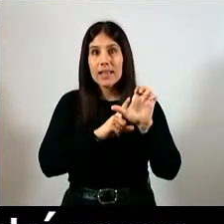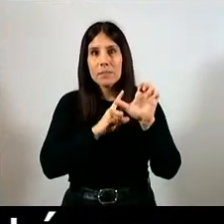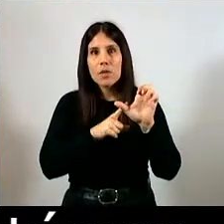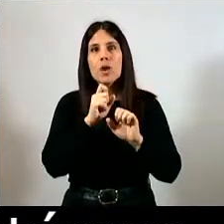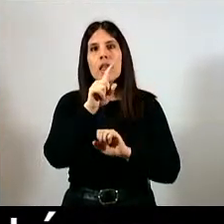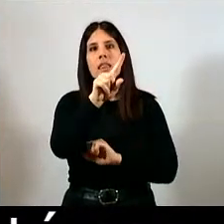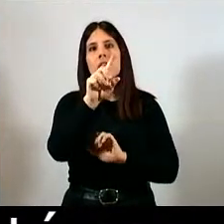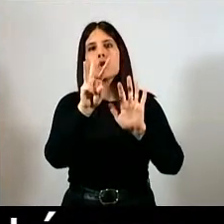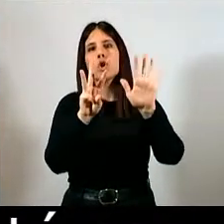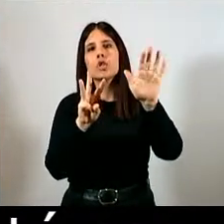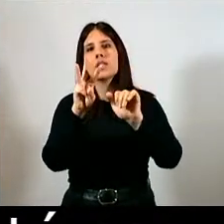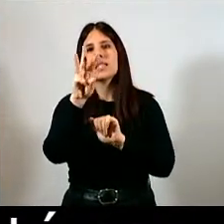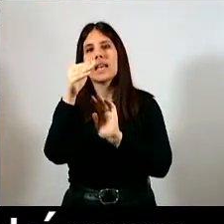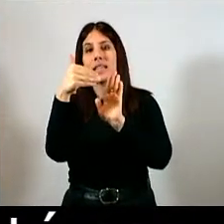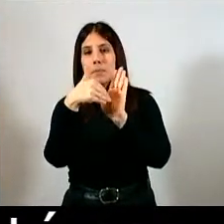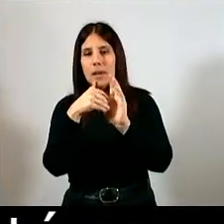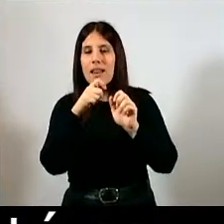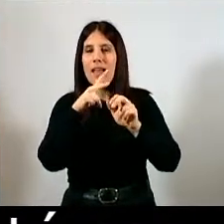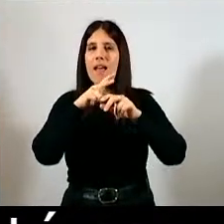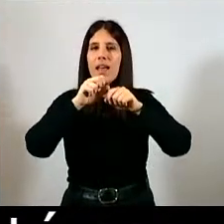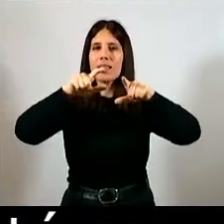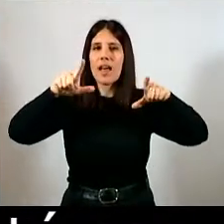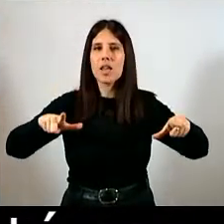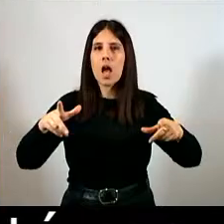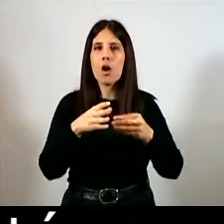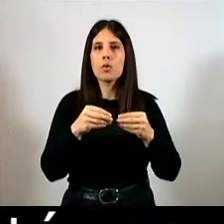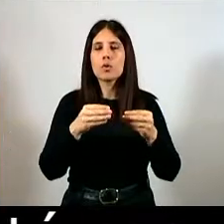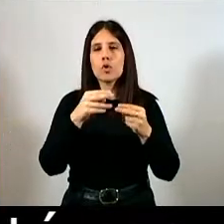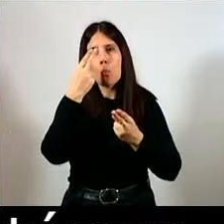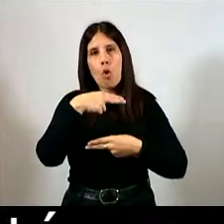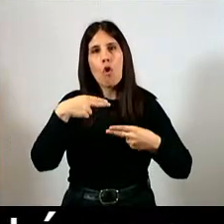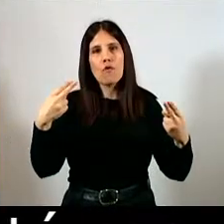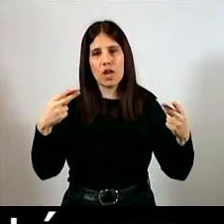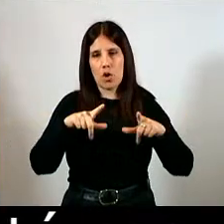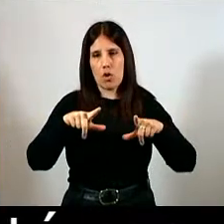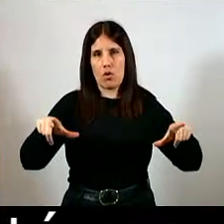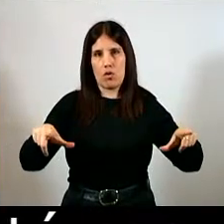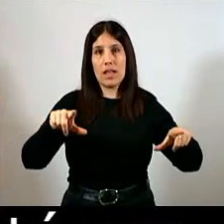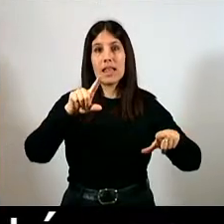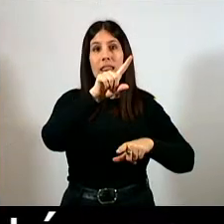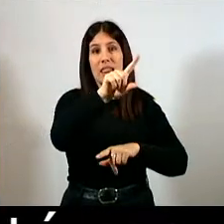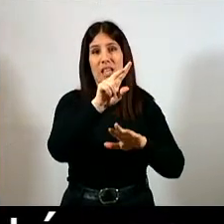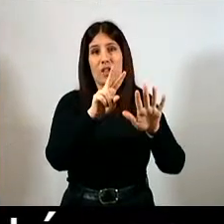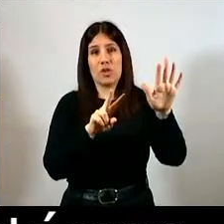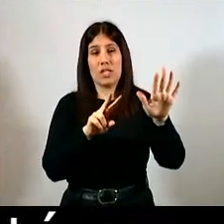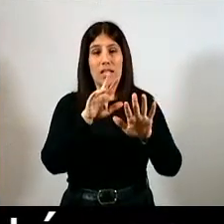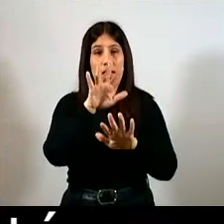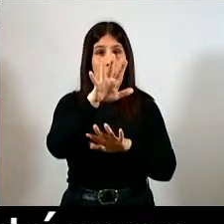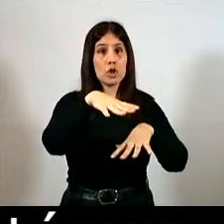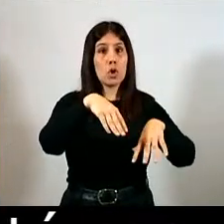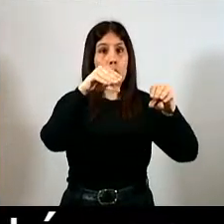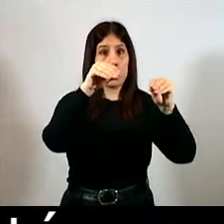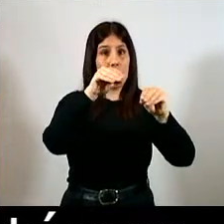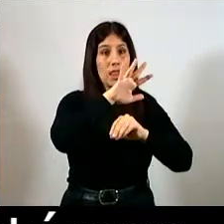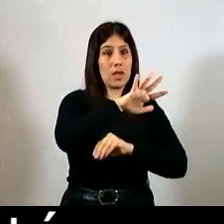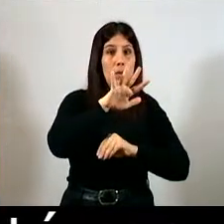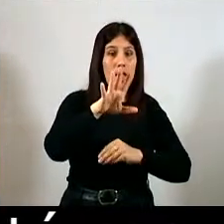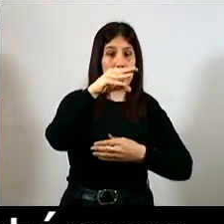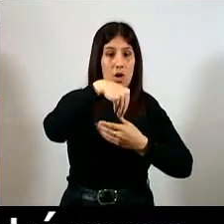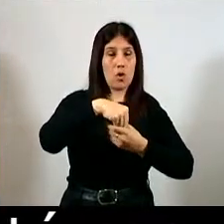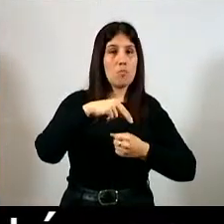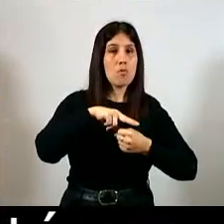183.000 hectáreas de utilidad pública, repartidas en 174 montes, 55 de ellos en la provincia de Badajoz